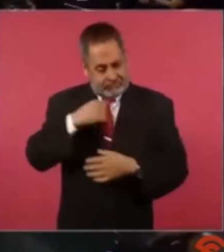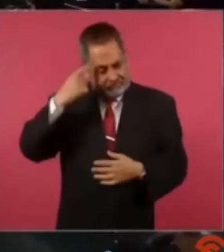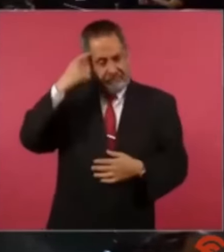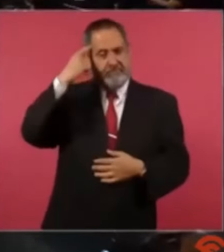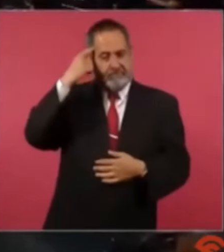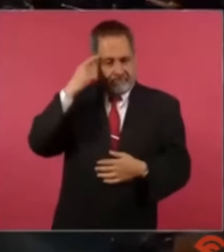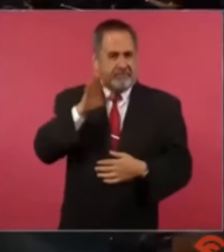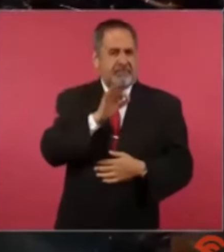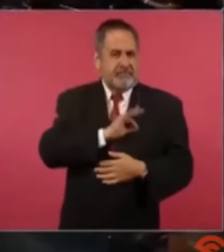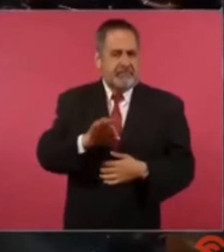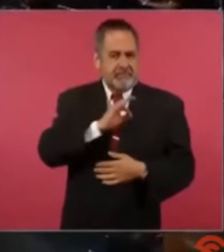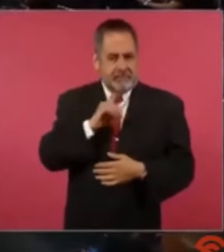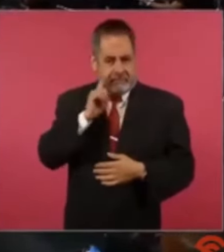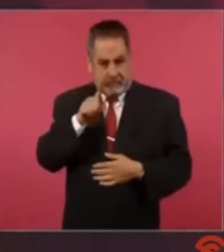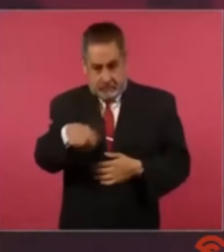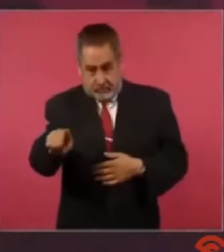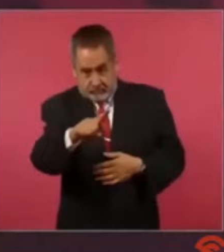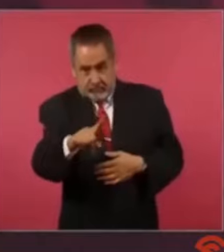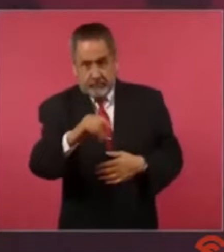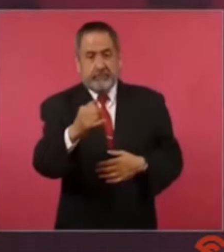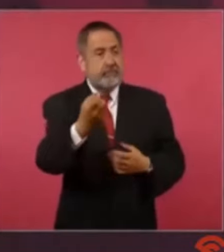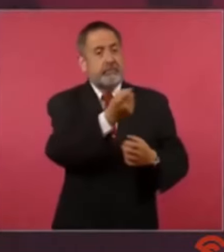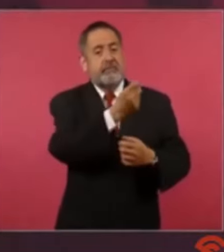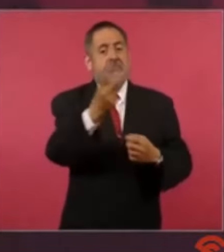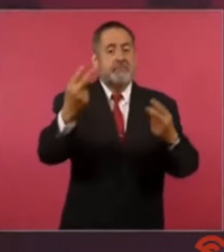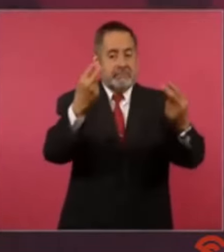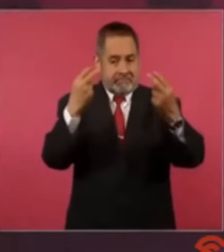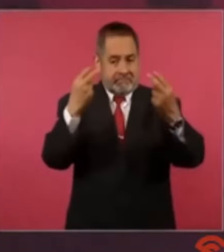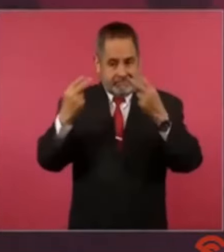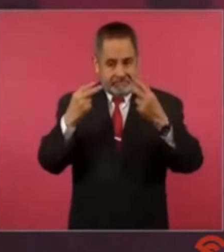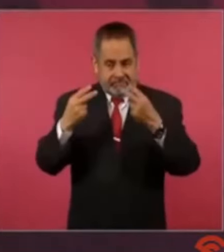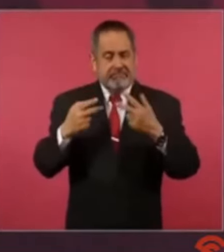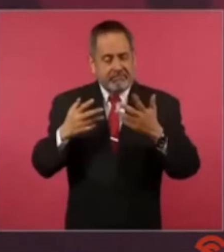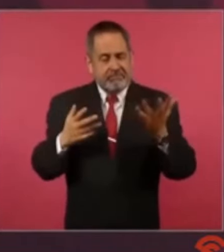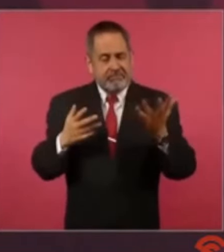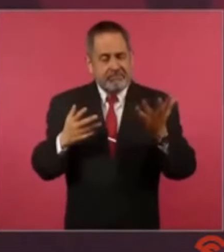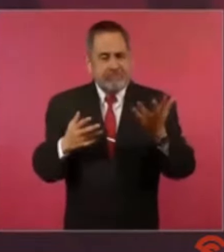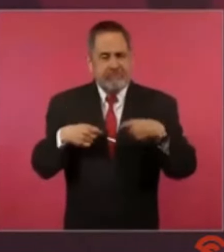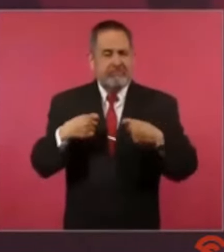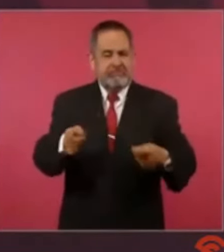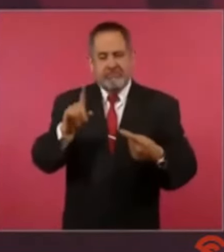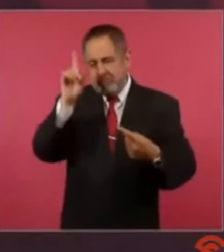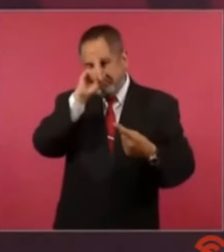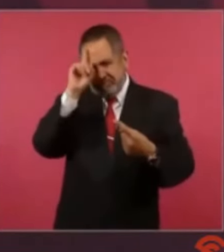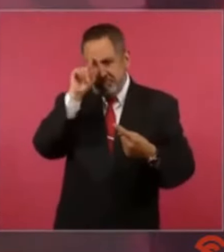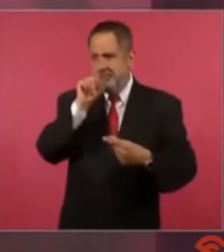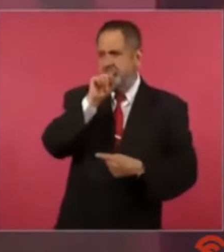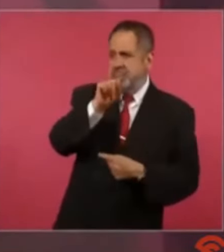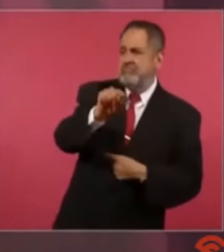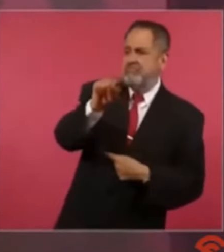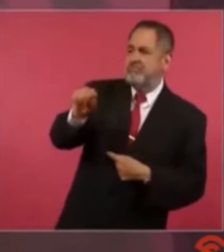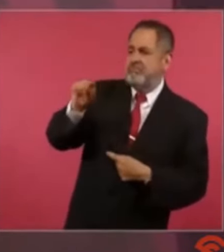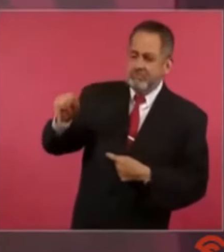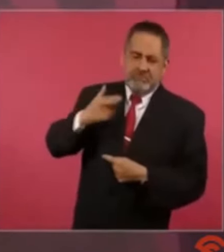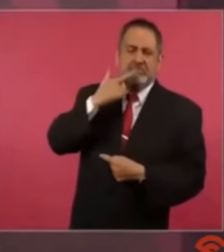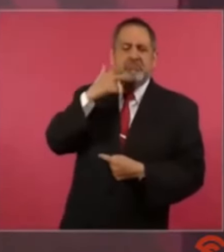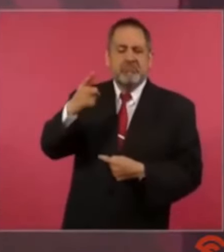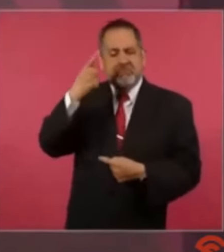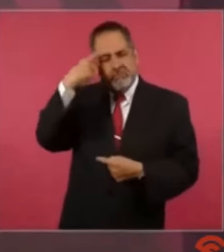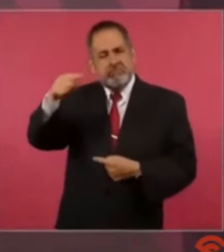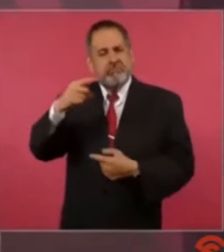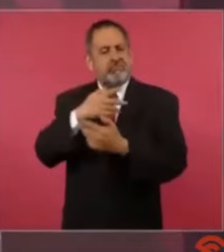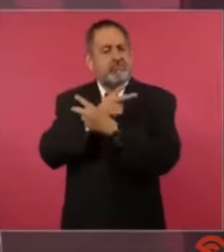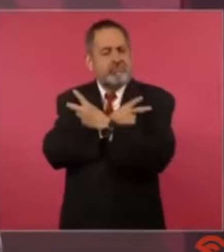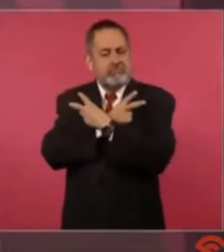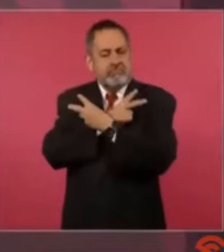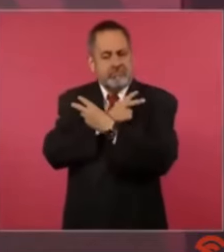tiempo, ustedes y quienes nos ven, que yo les dé una recomendación